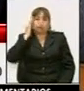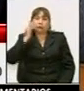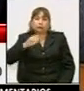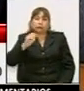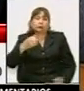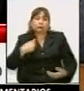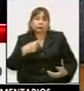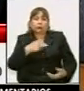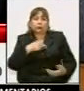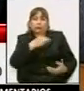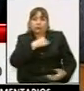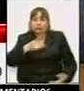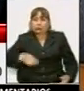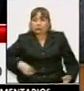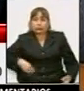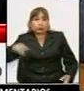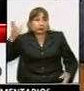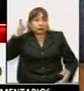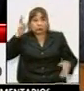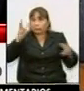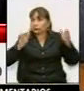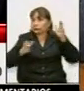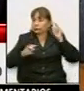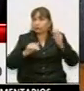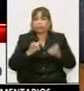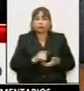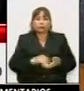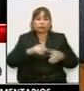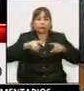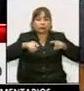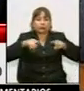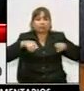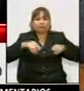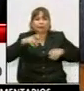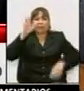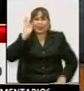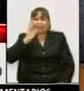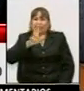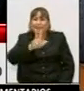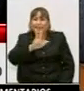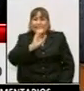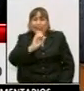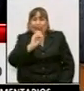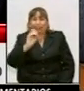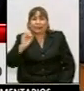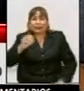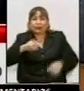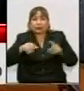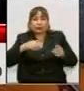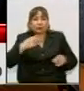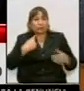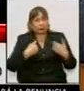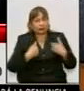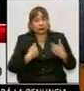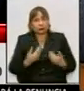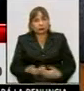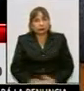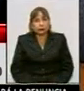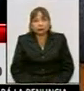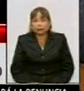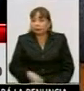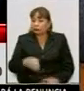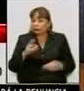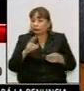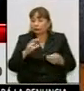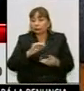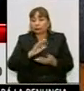en el Ministerio Público de escuchas, de grabaciones, de más de 300 grabaciones que yo tenía, pero gracias a Dios no